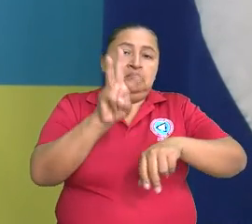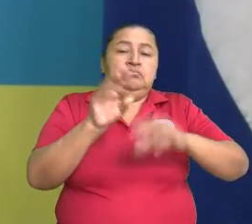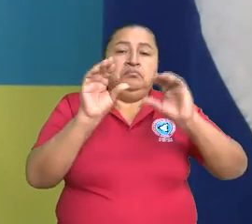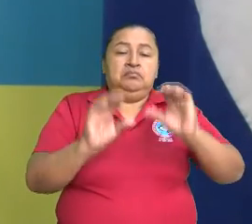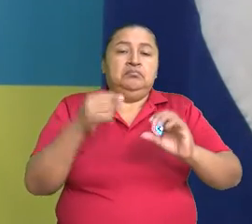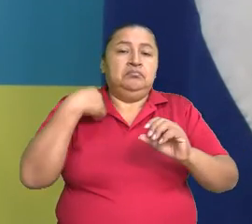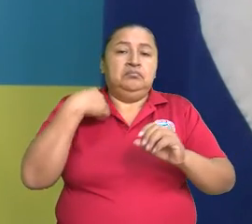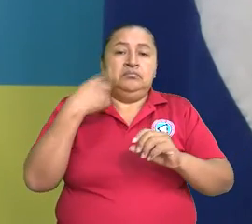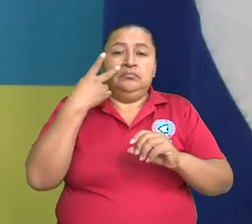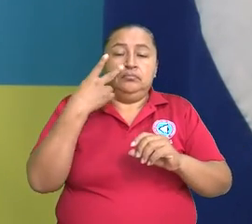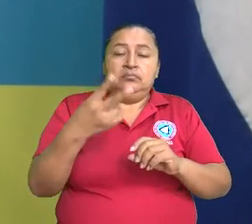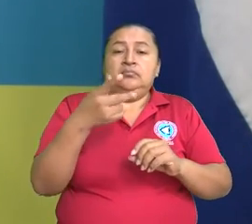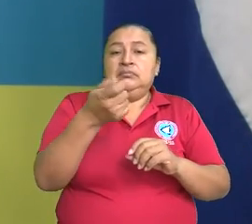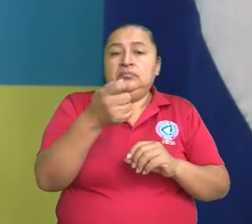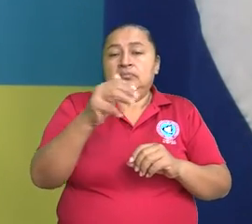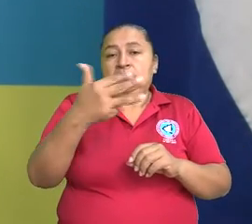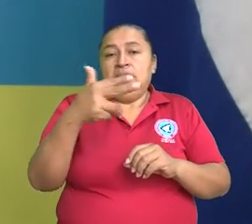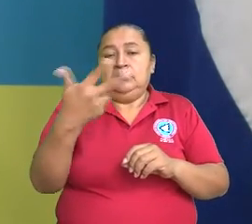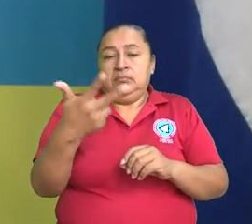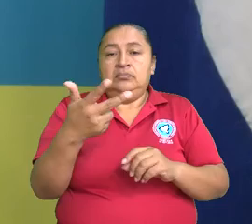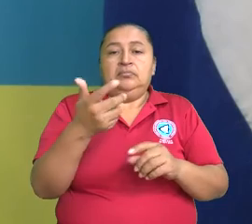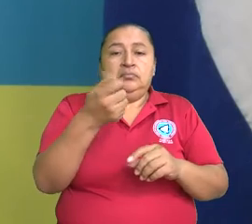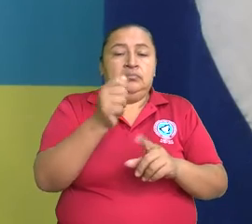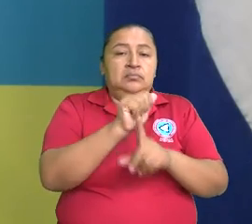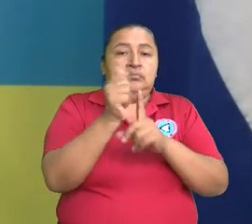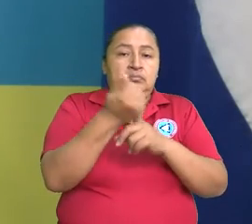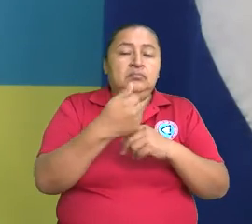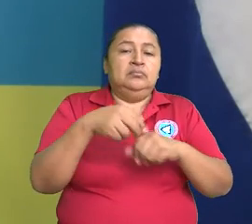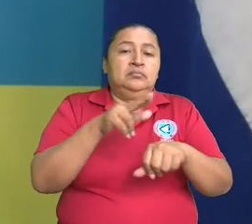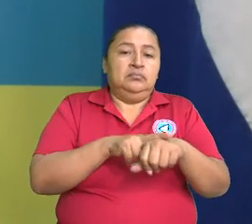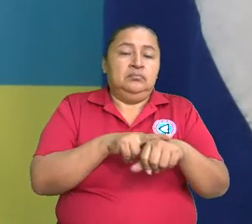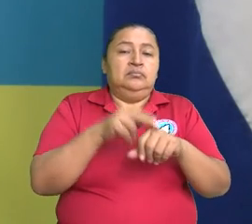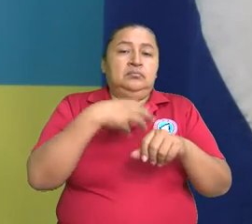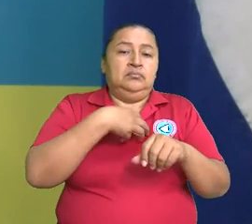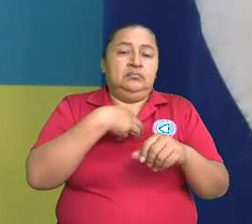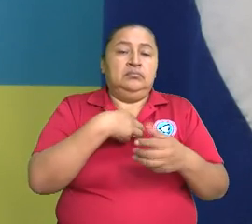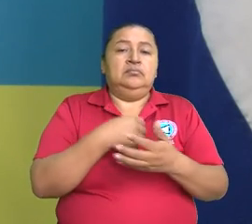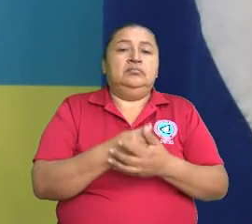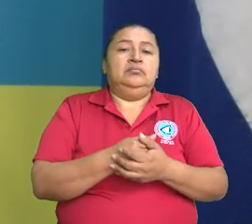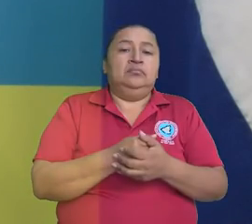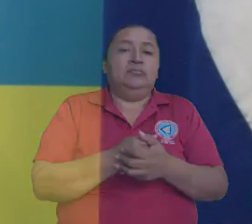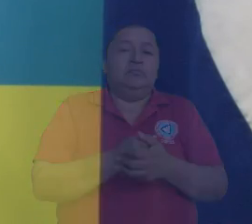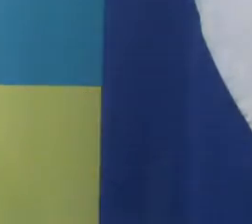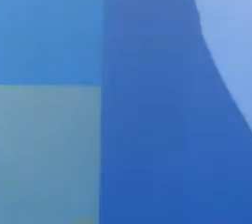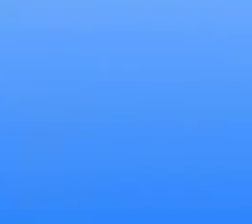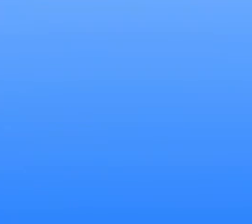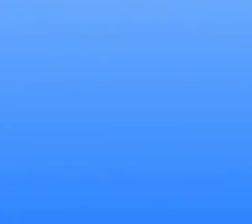frecuencia del canal 98, el canal parlamentario, el canal de la Asamblea Nacional.